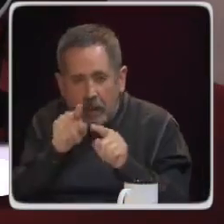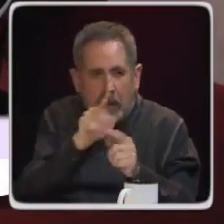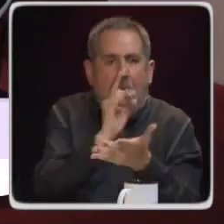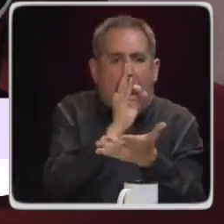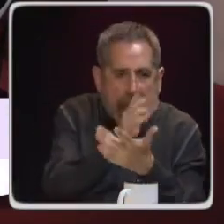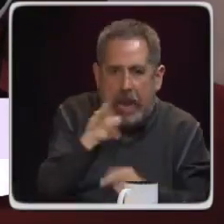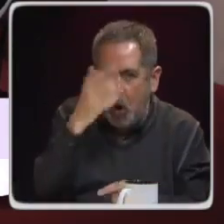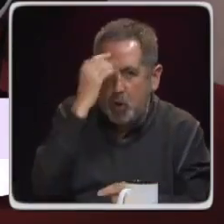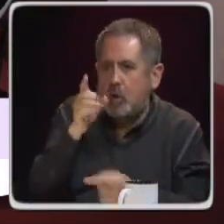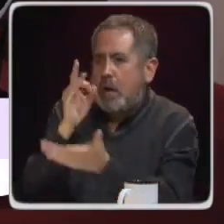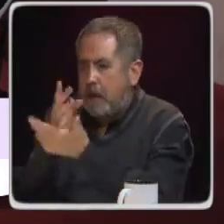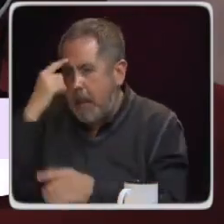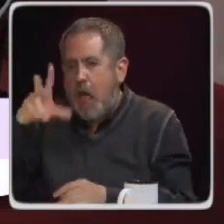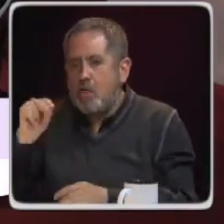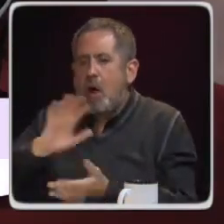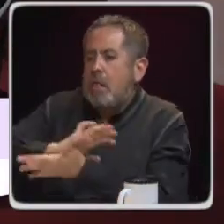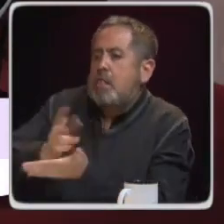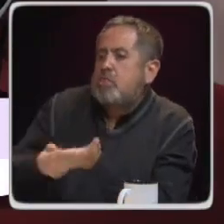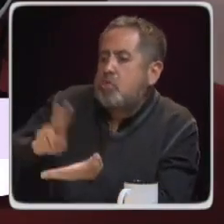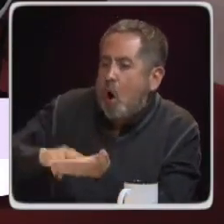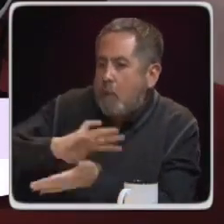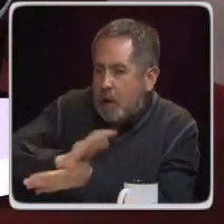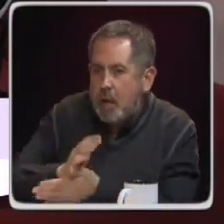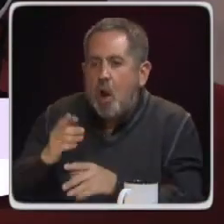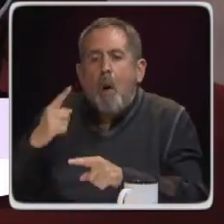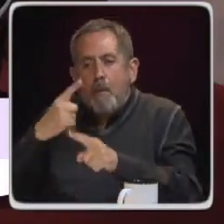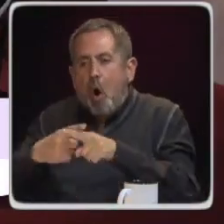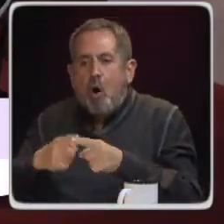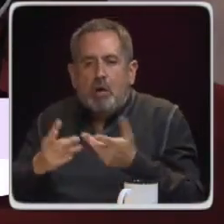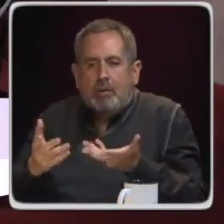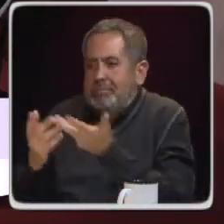legislación. Si hay alguna estrategia, por ejemplo en Ciudad de México,